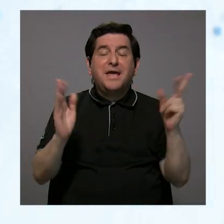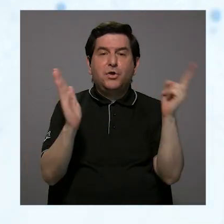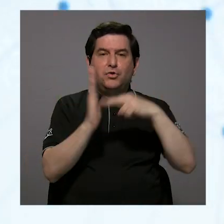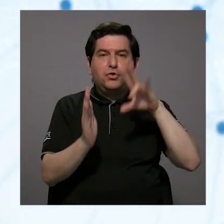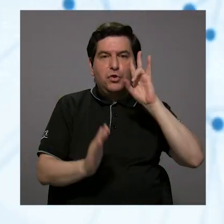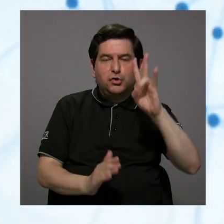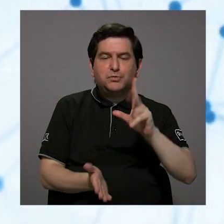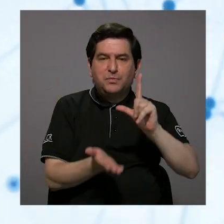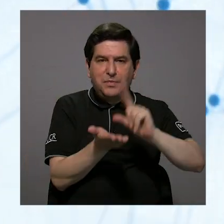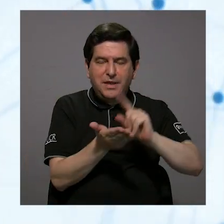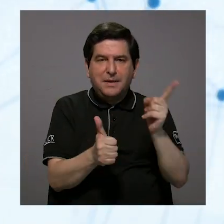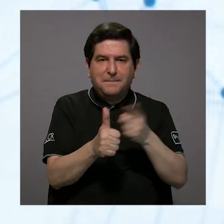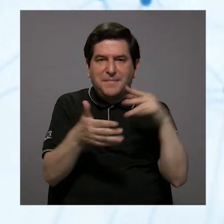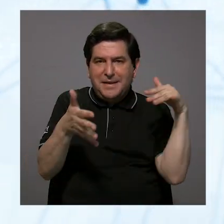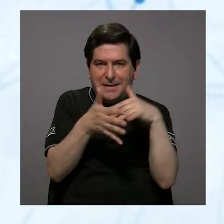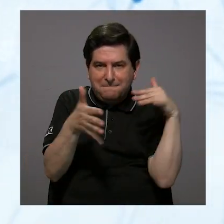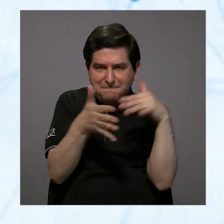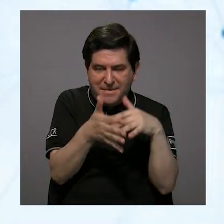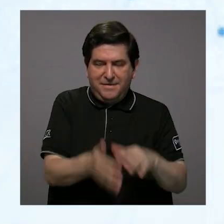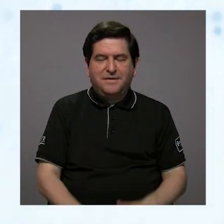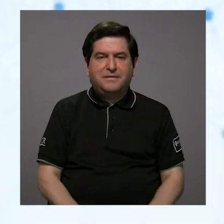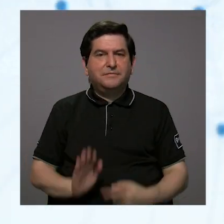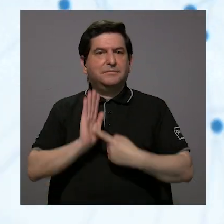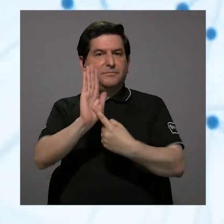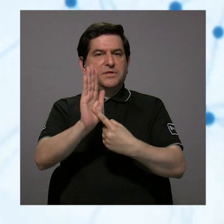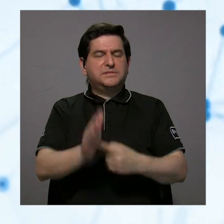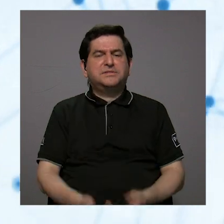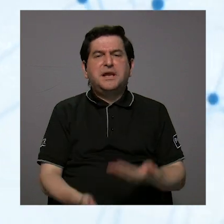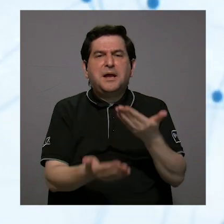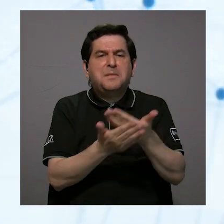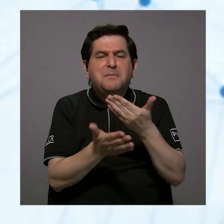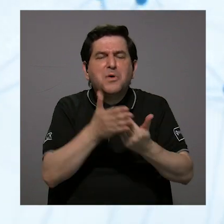pero en el 2007 se publica el primer estudio diciendo